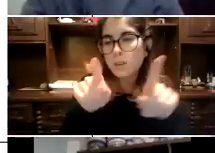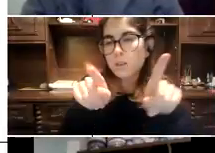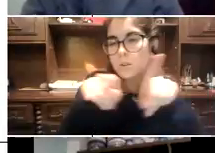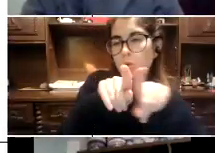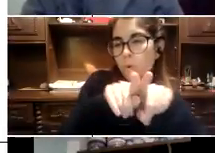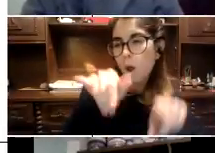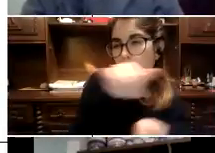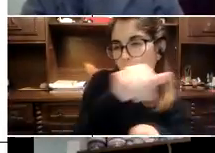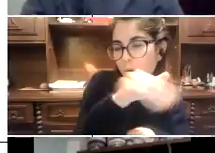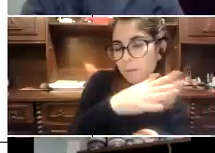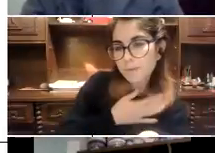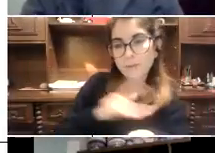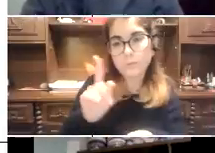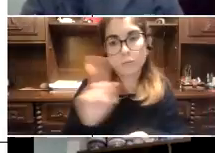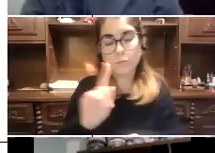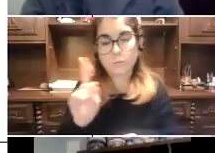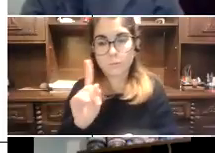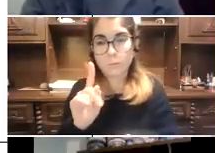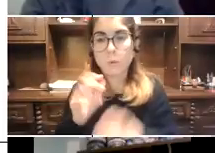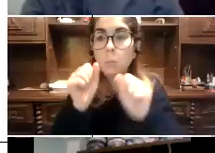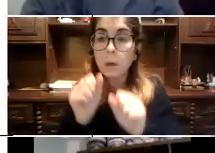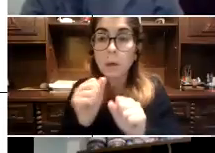algún aspecto de las relaciones que ustedes están construyendo.